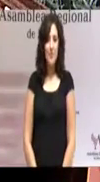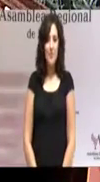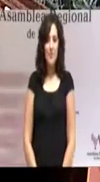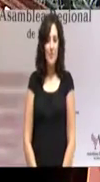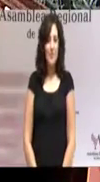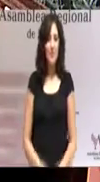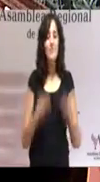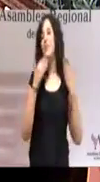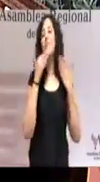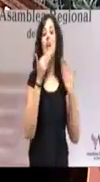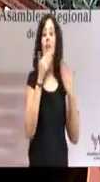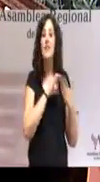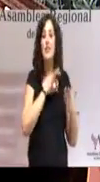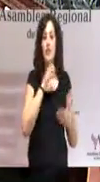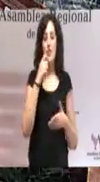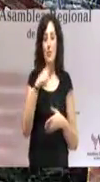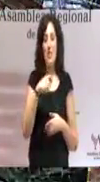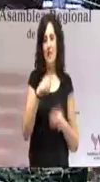Muchas gracias, señor presidente.